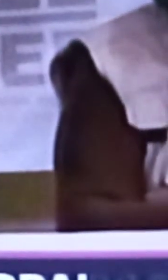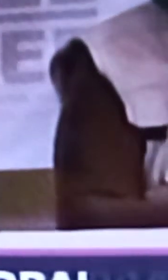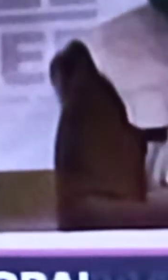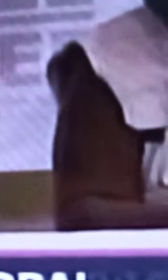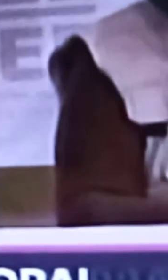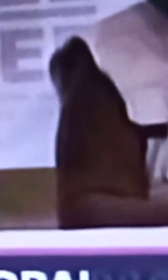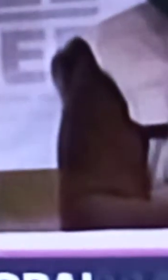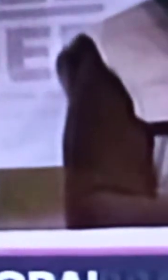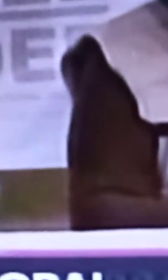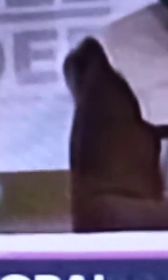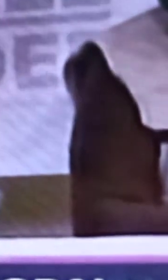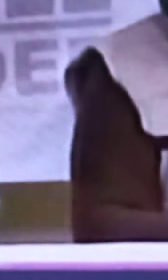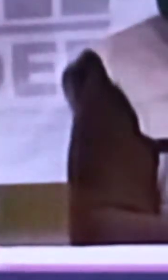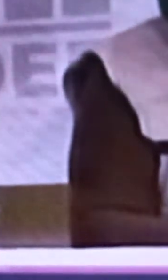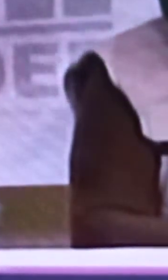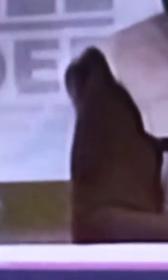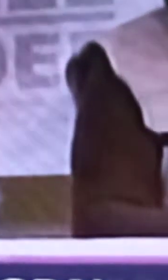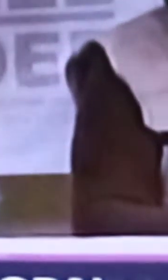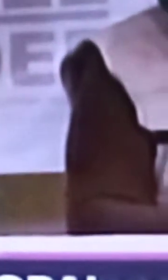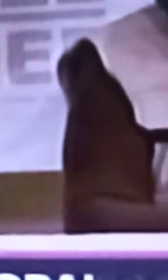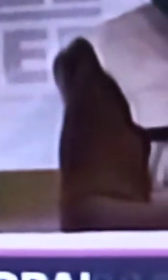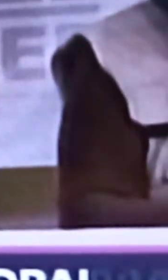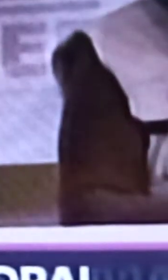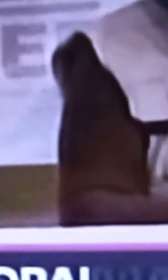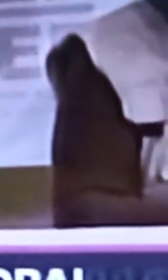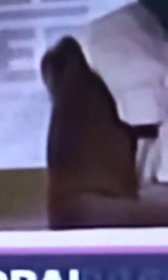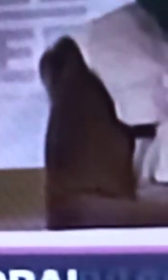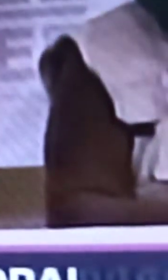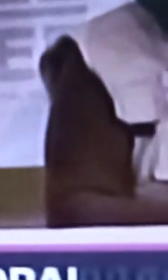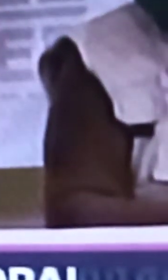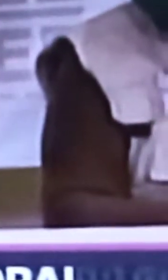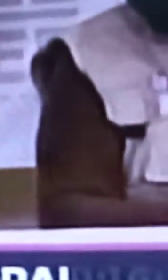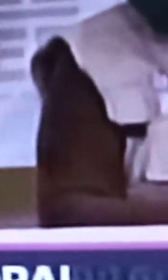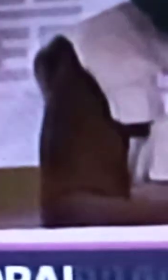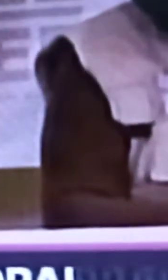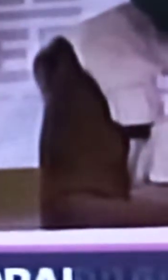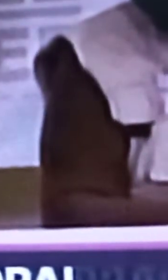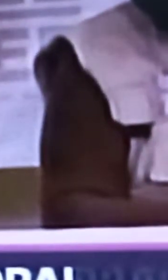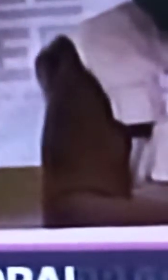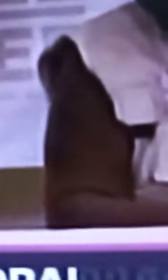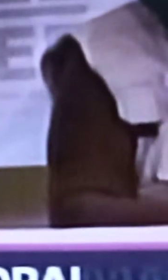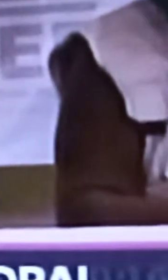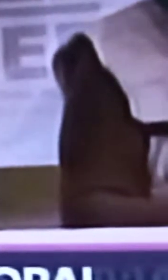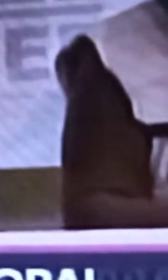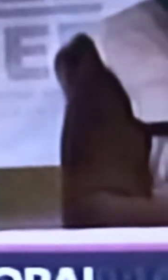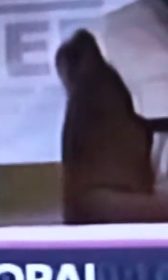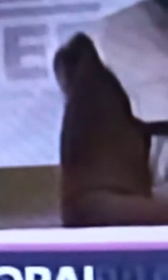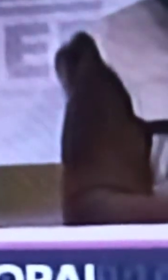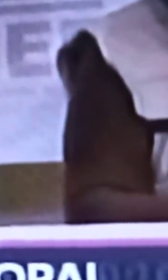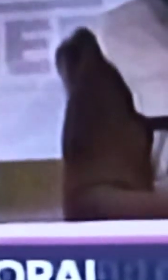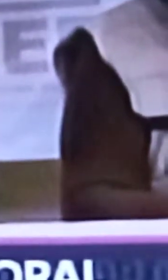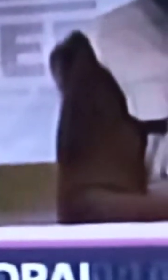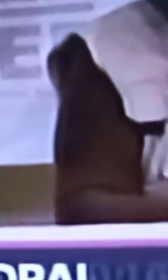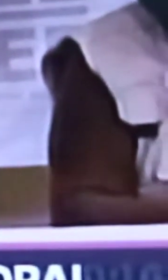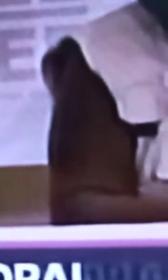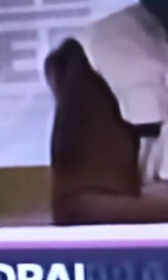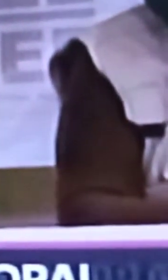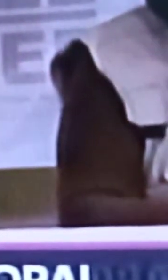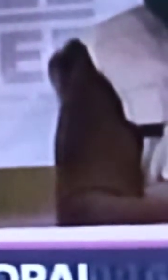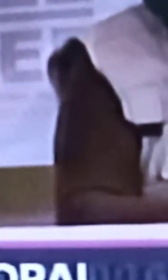momento no se tiene en los cómputos oficiales que ya han concluido de los tres departamentos, no